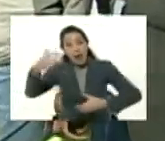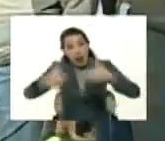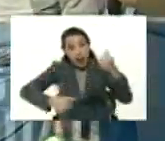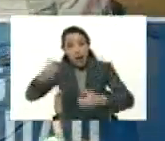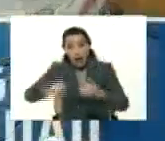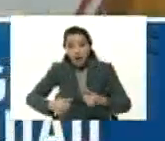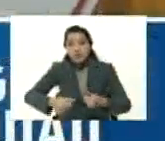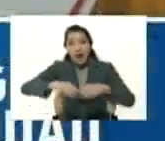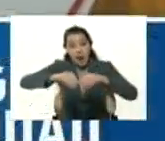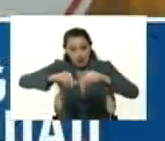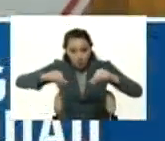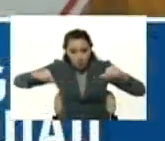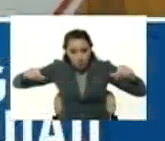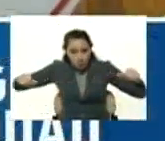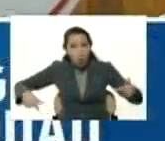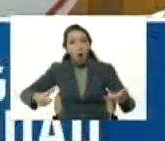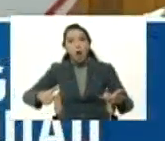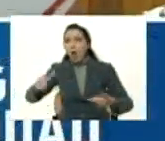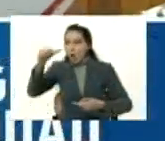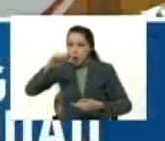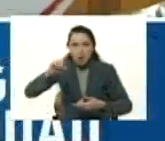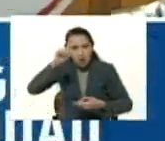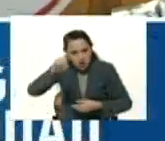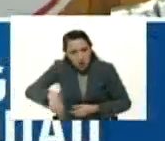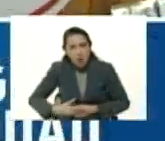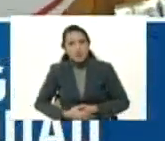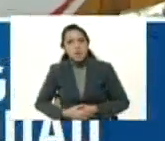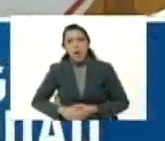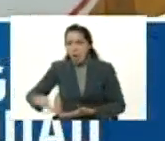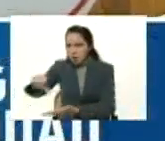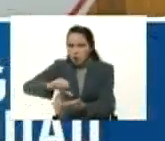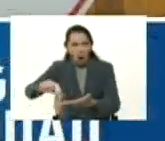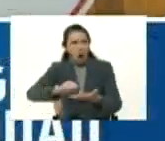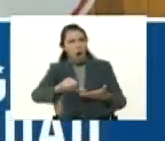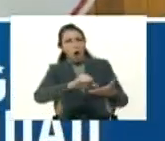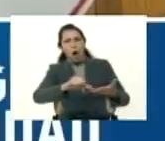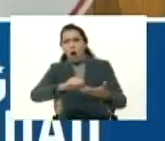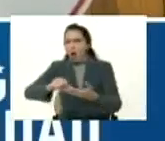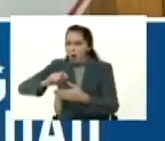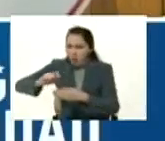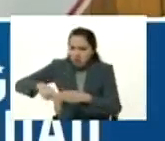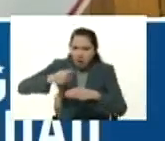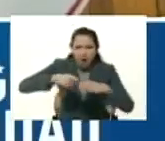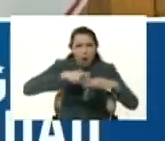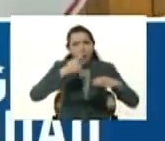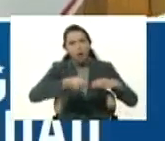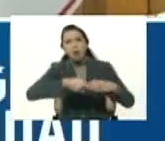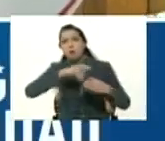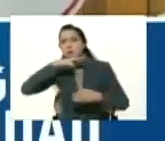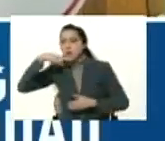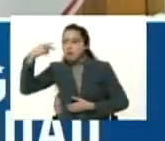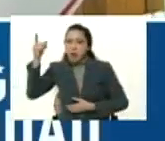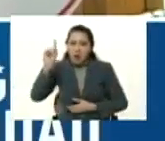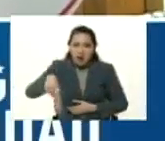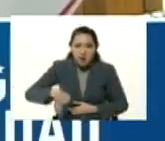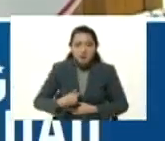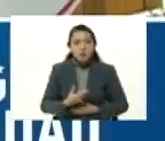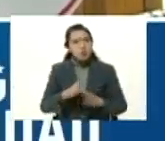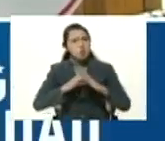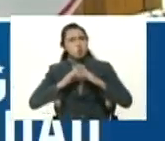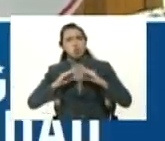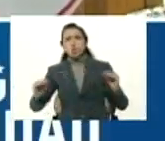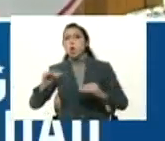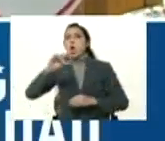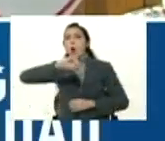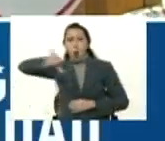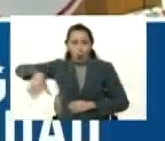en polvo, su leche líquida, su salsa de tomate, su mermelada de guayaba, su yogur, su